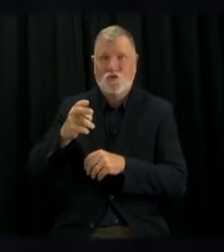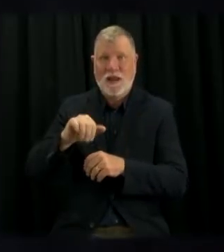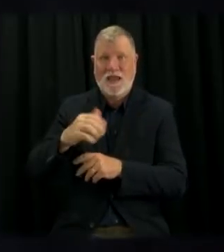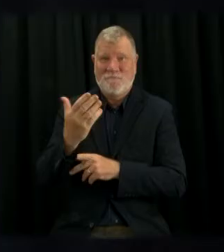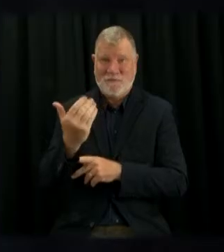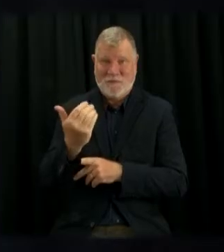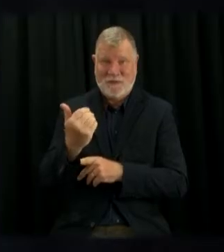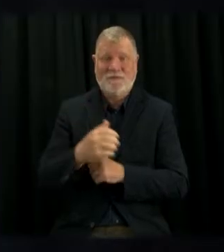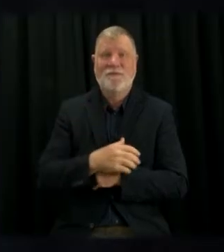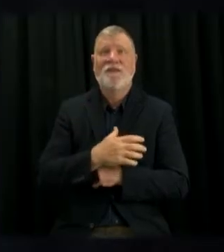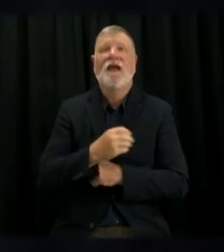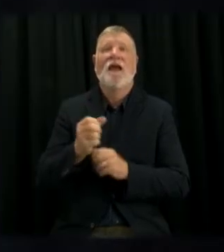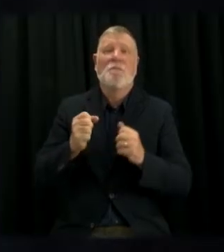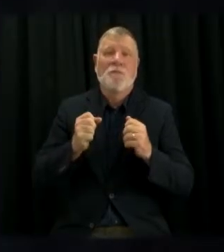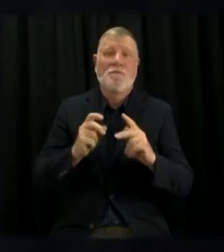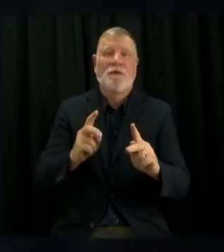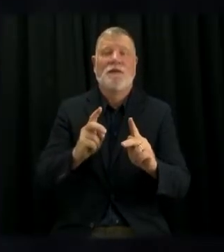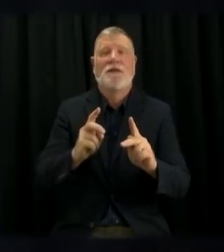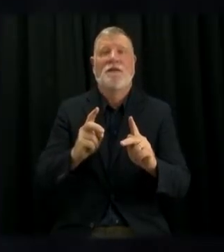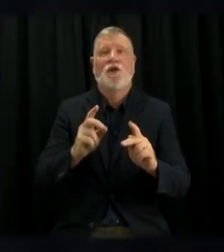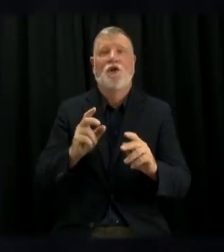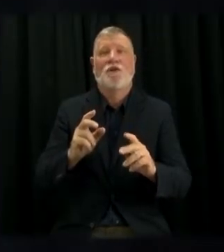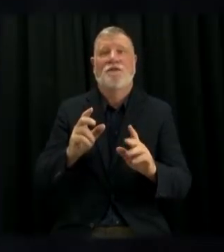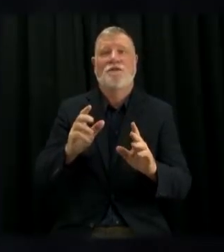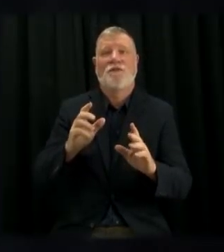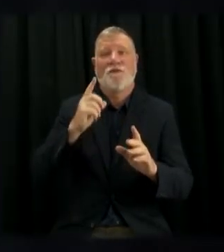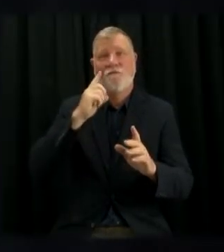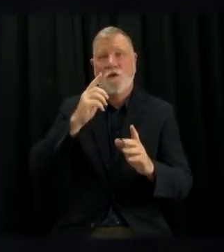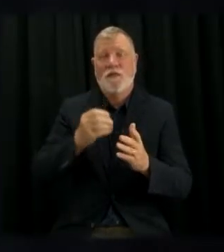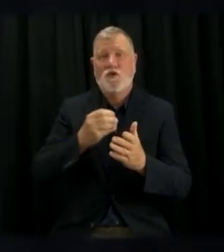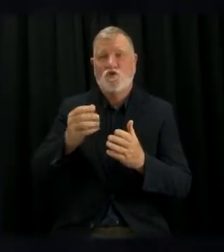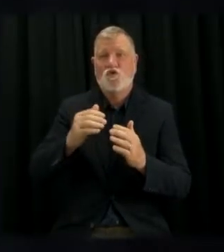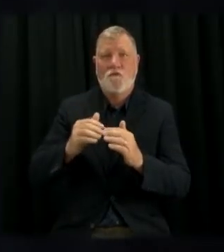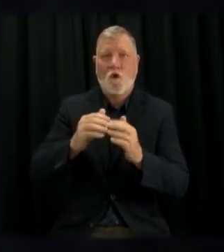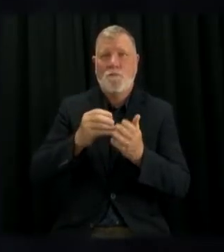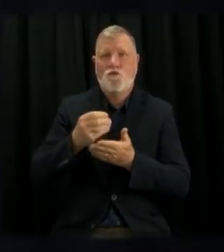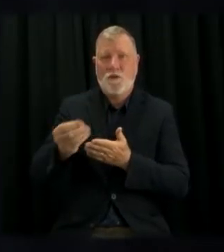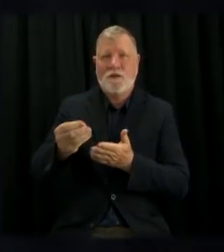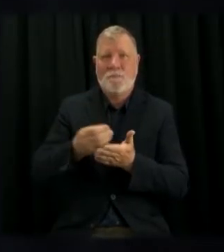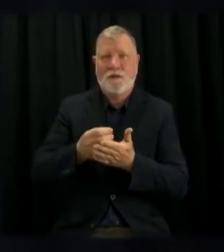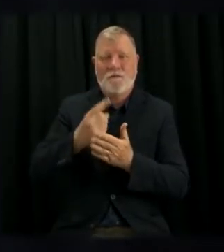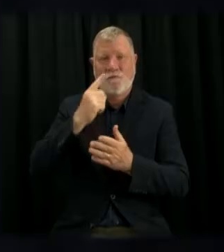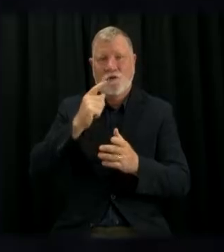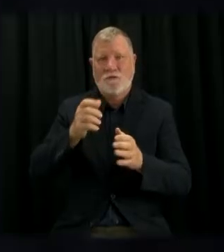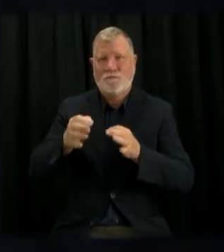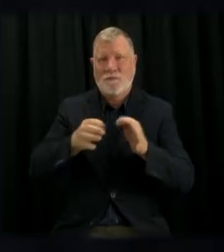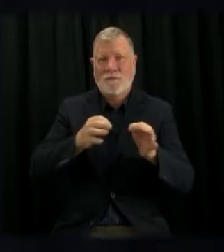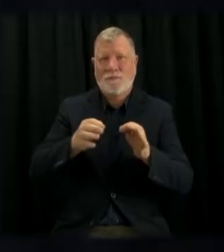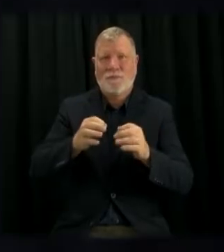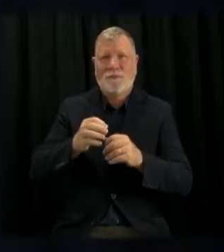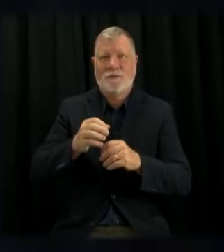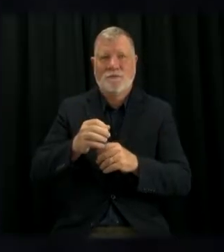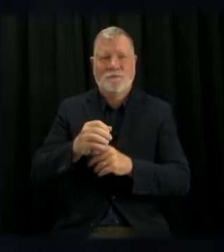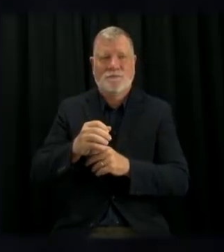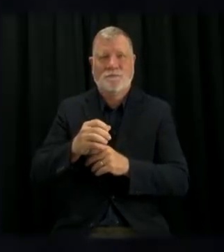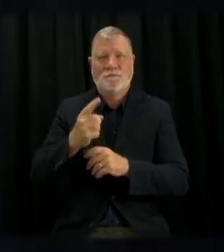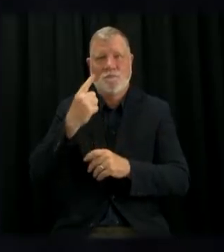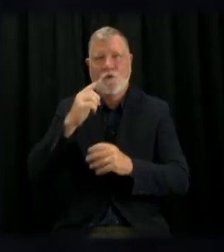se aprobaba la privatización en julio y el programa de remuneración uniforme que se descubrió al